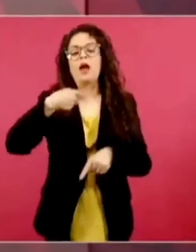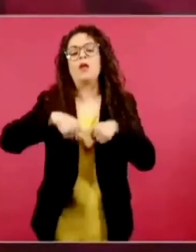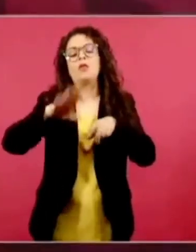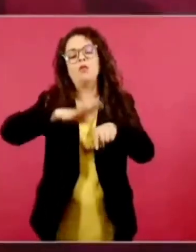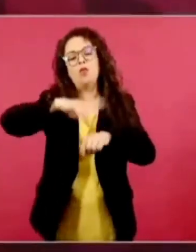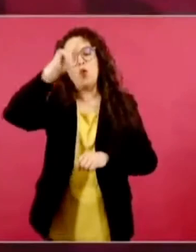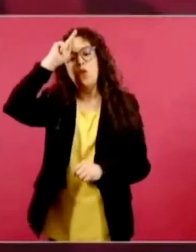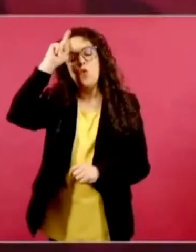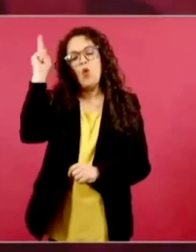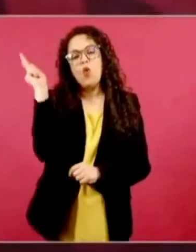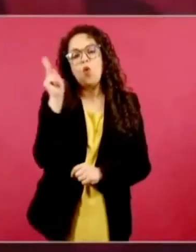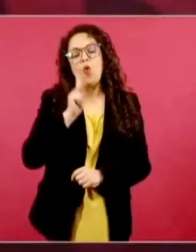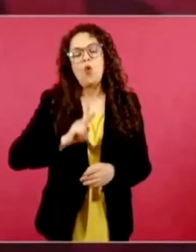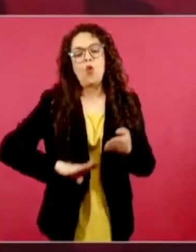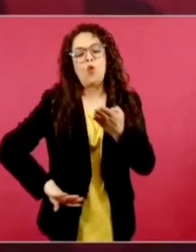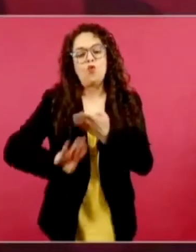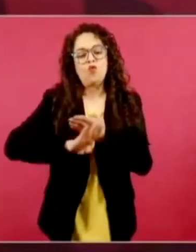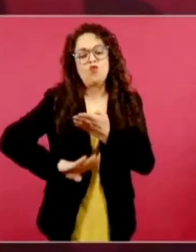que no les